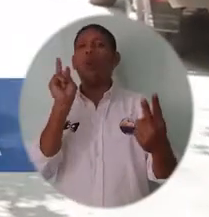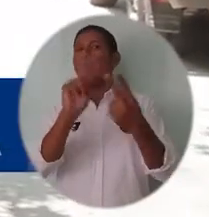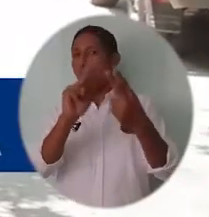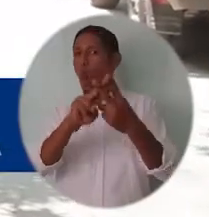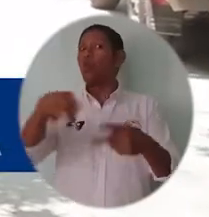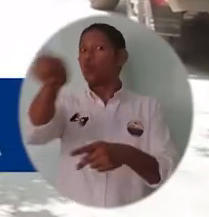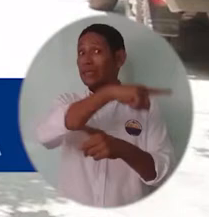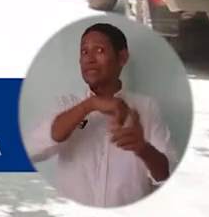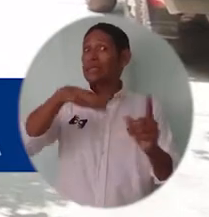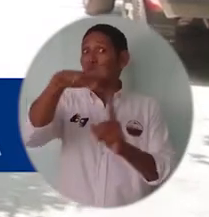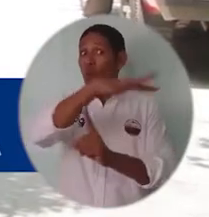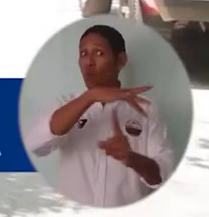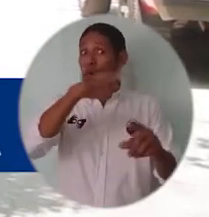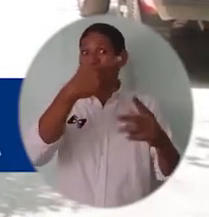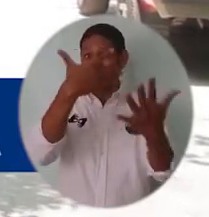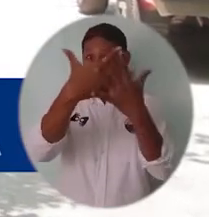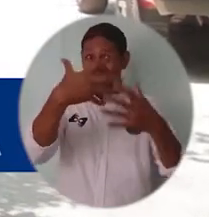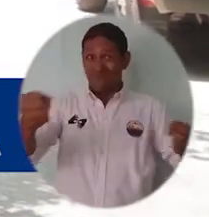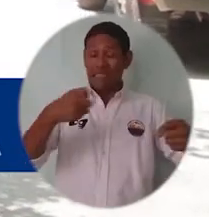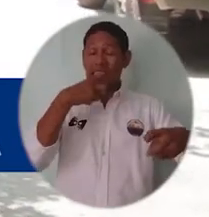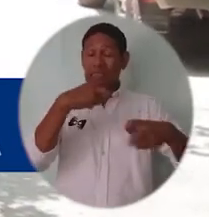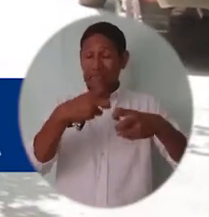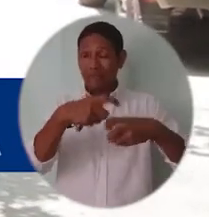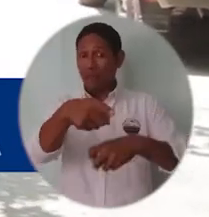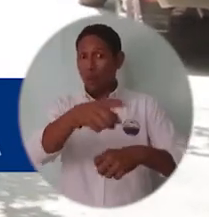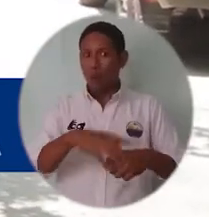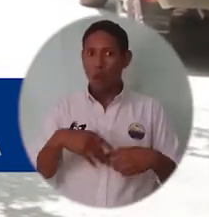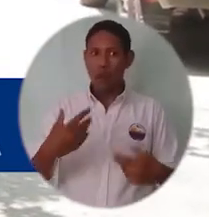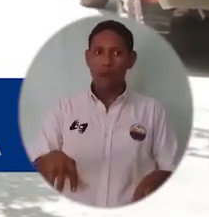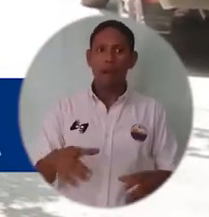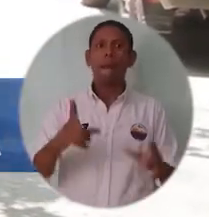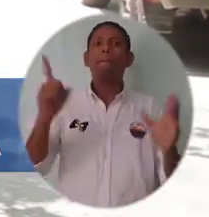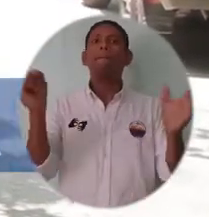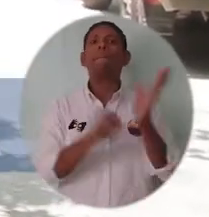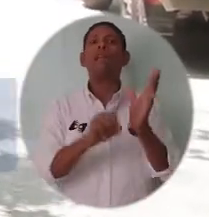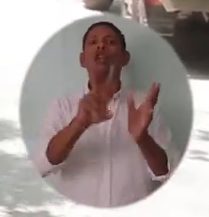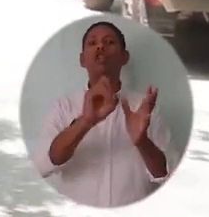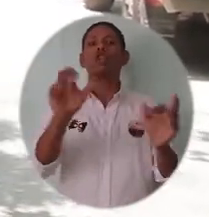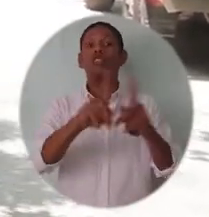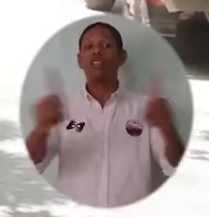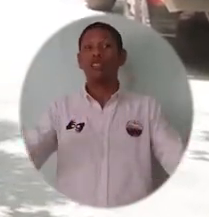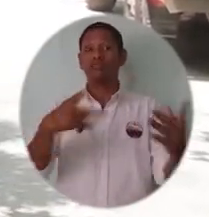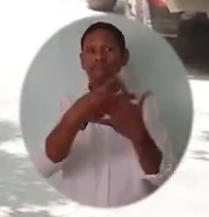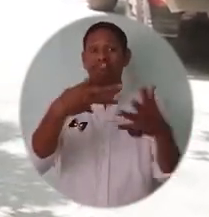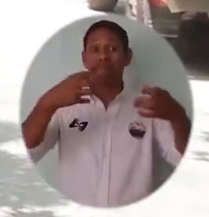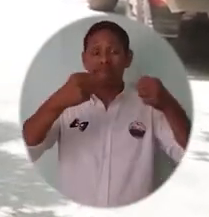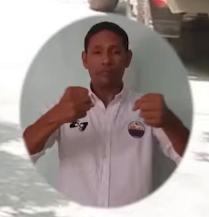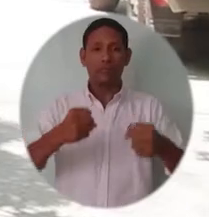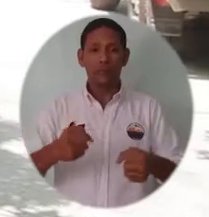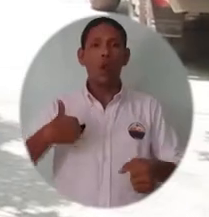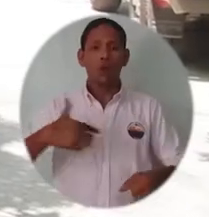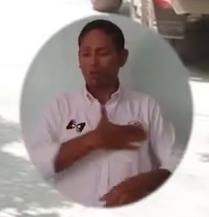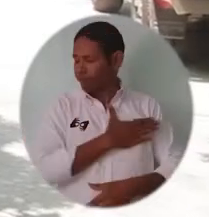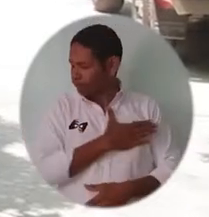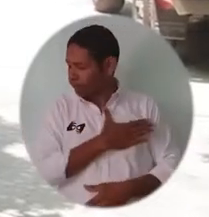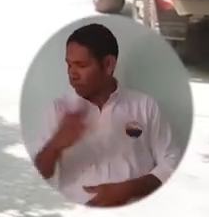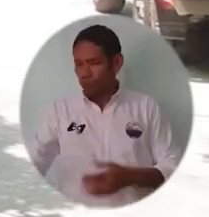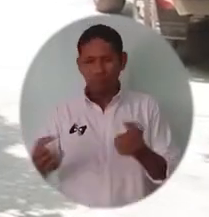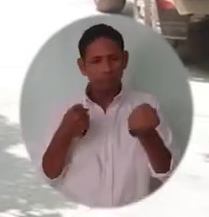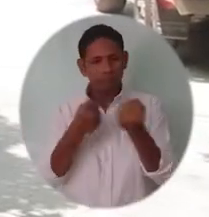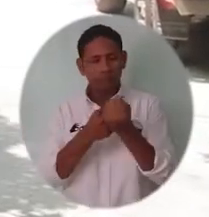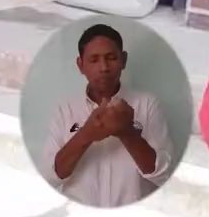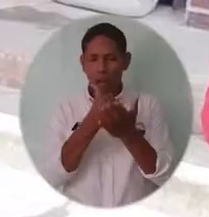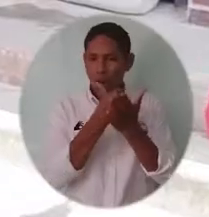rector Pablo Vera Salazar, conocemos de cerca las necesidades del establecimiento penitenciario y carcelario de Santa Marta, que actualmente tiene más de